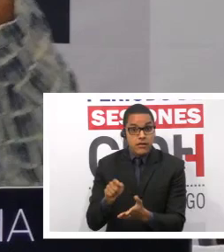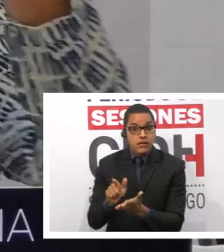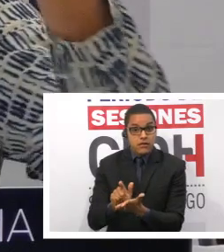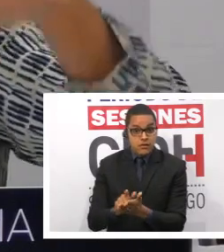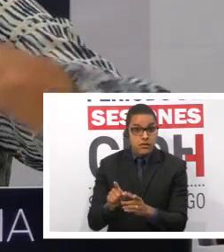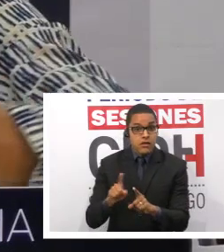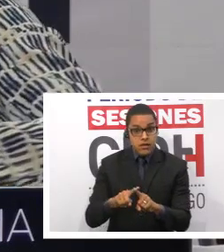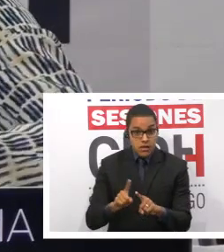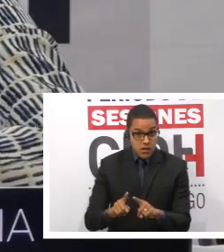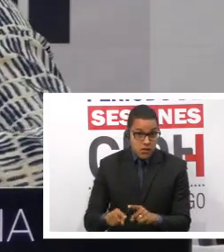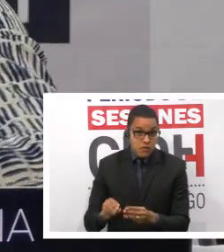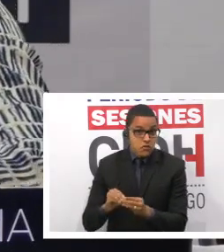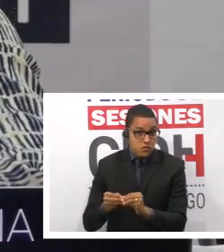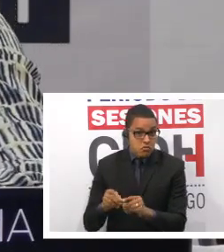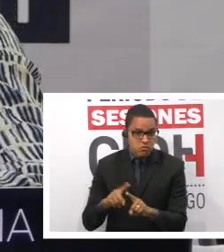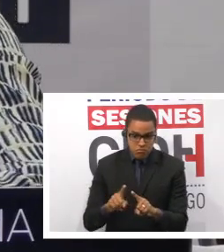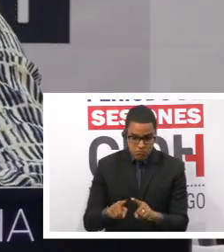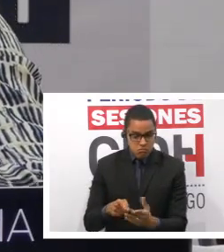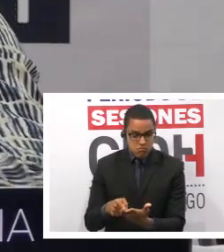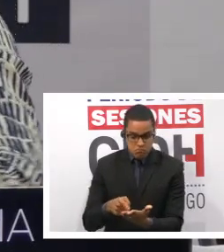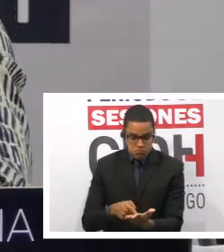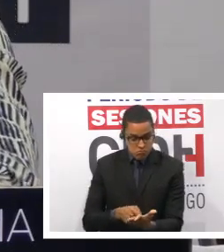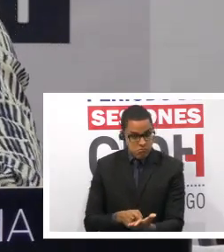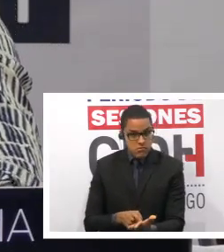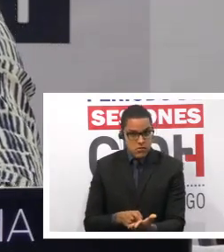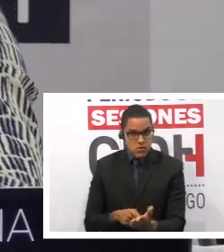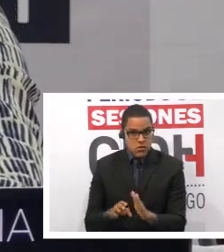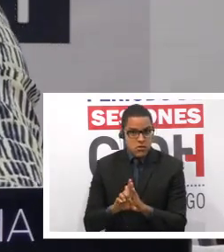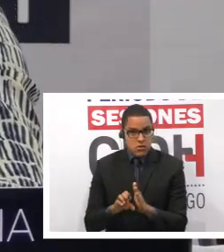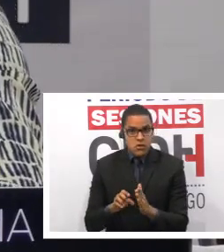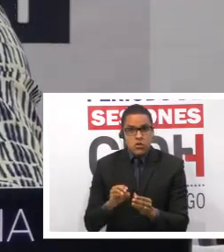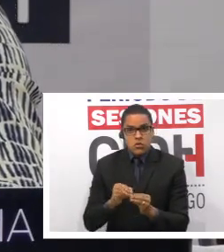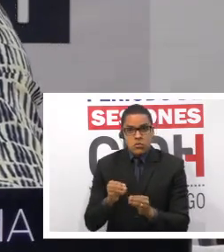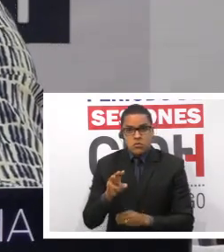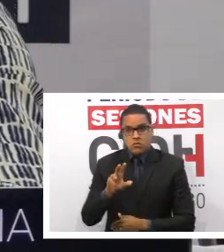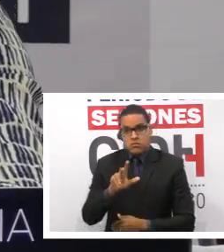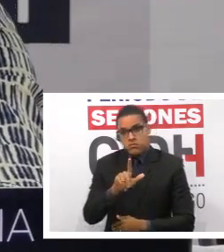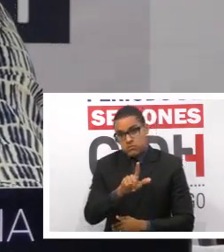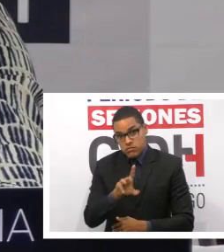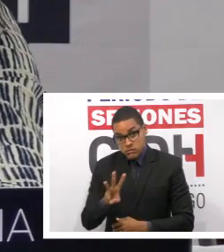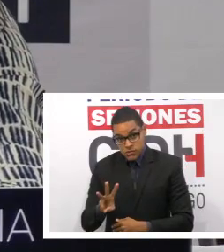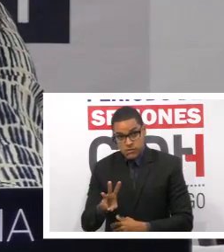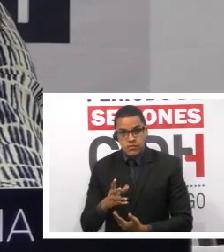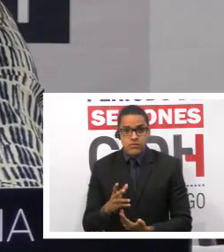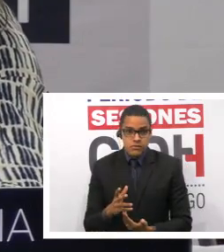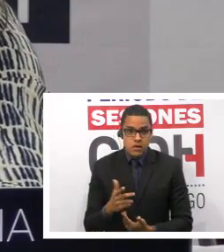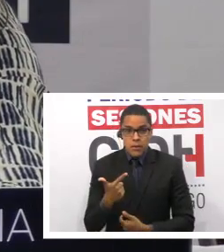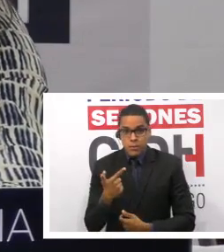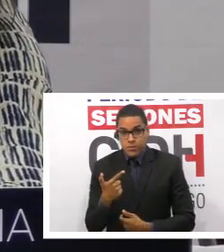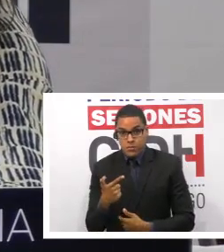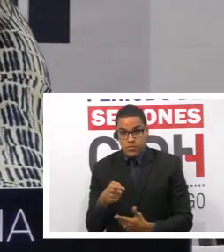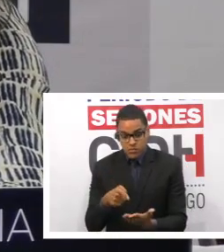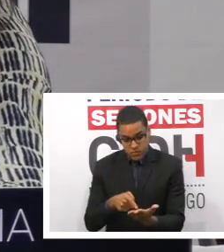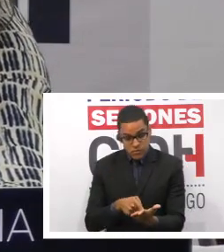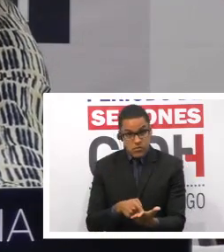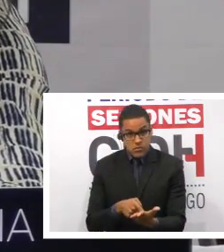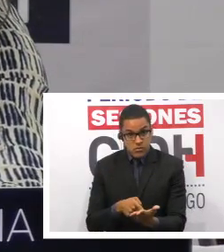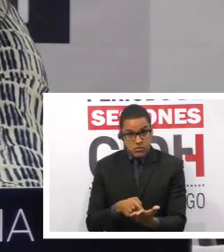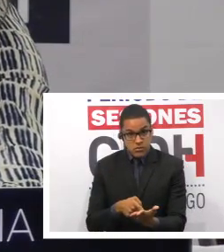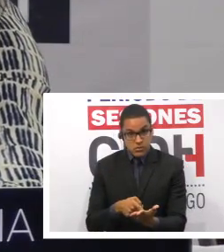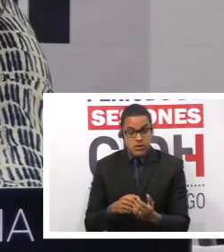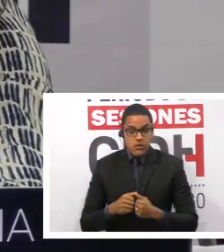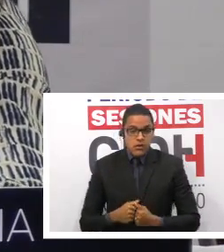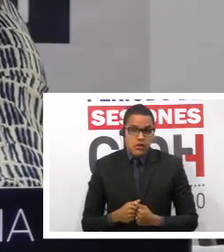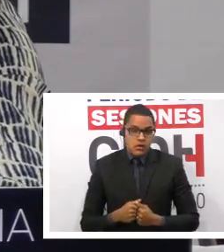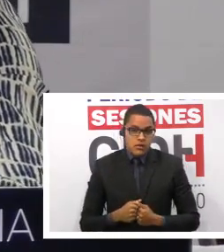protocolo entonces aquí una reflexión y además del tema novedoso empresas de derechos humanos de impress